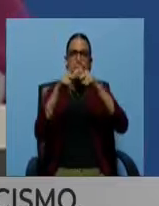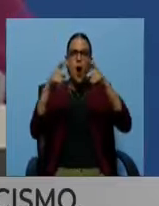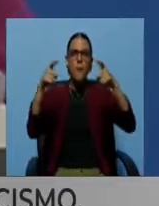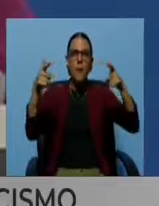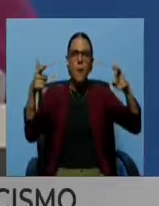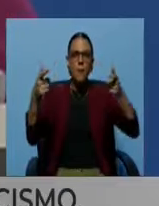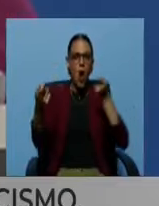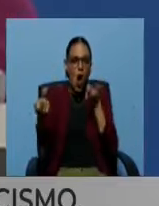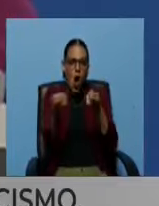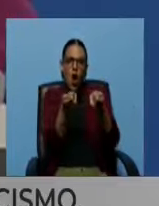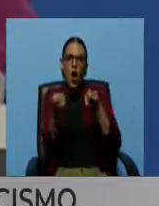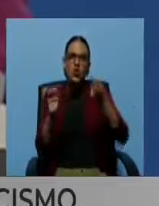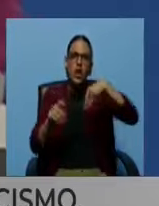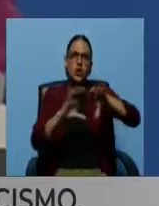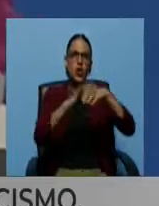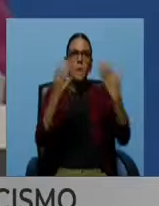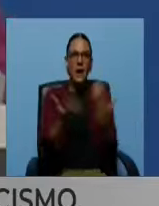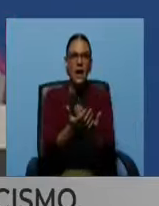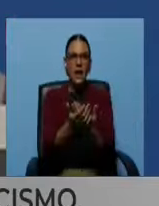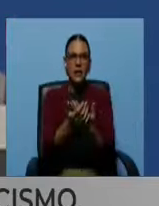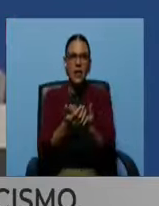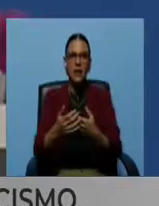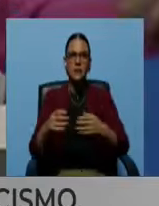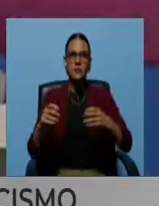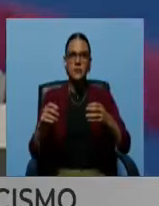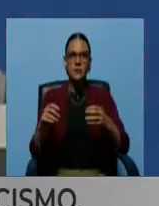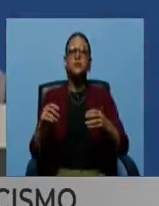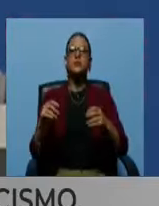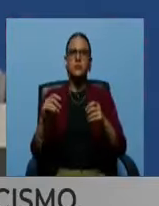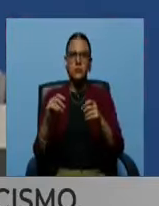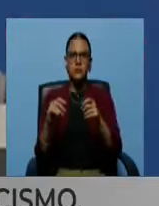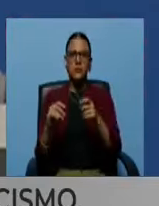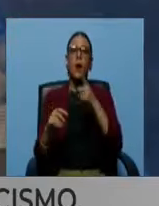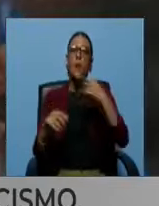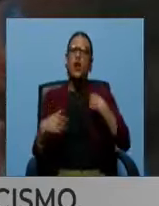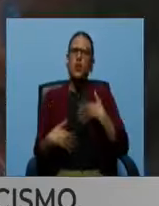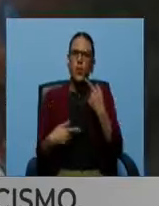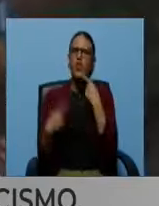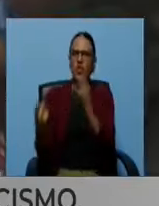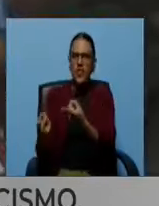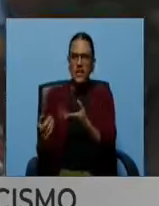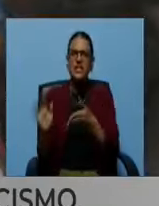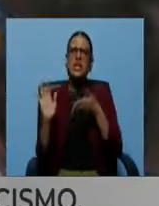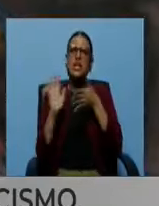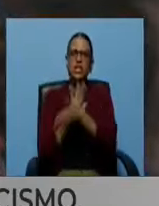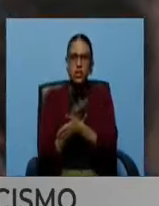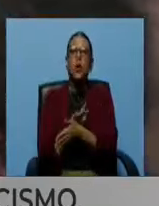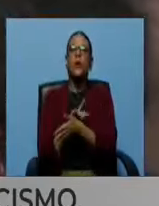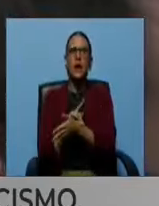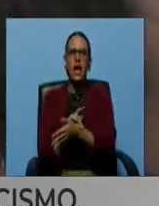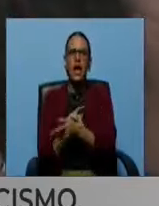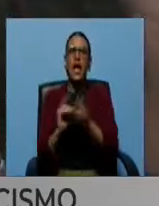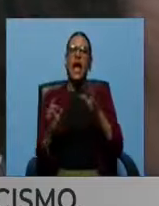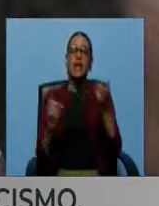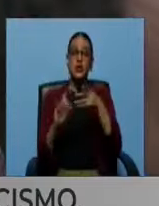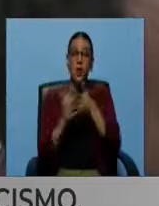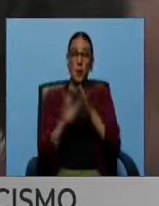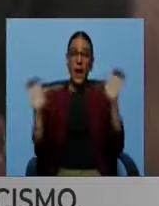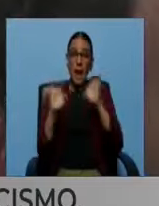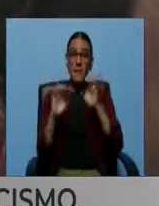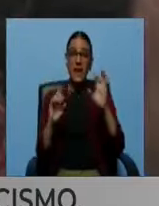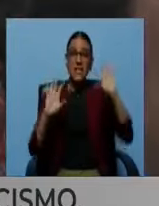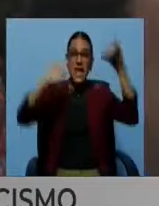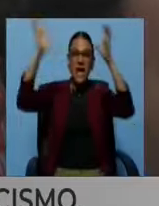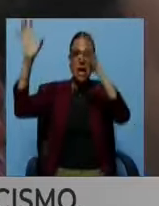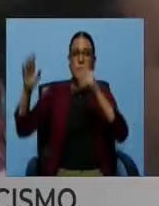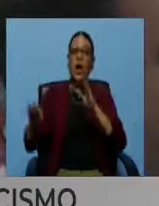planeta, porque es la amenaza más grave que tiene hoy la humanidad. Yo la diría al lado de la emergencia climática, producto todo de un